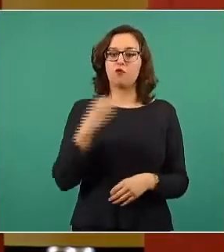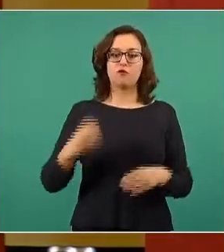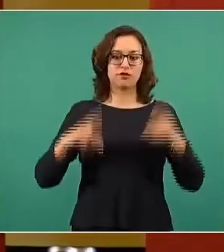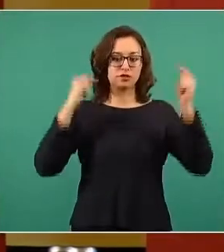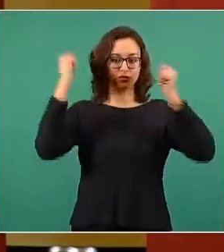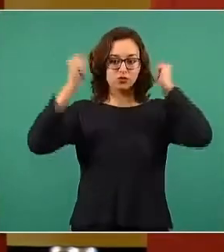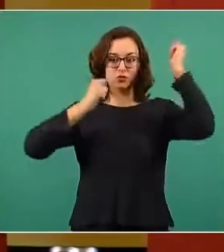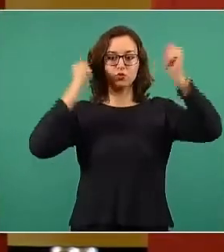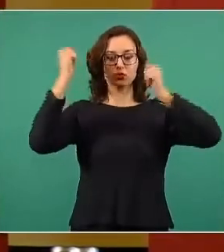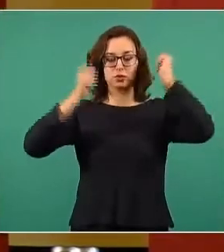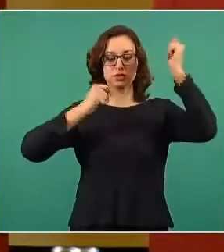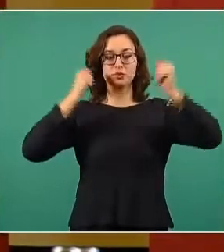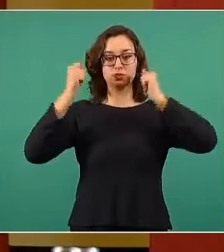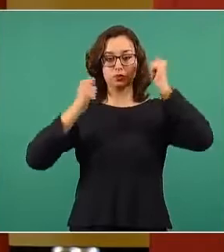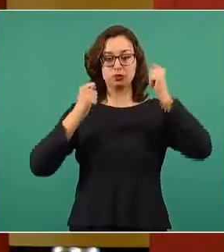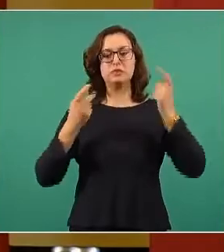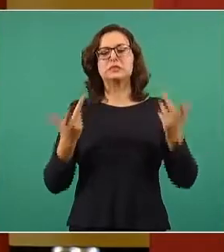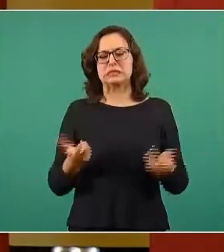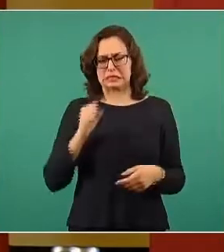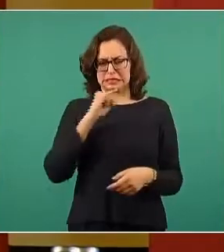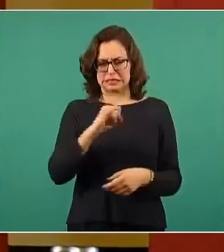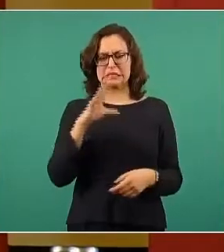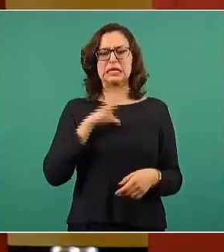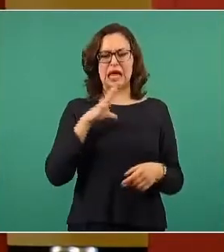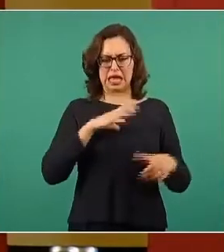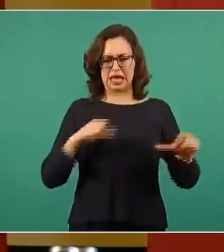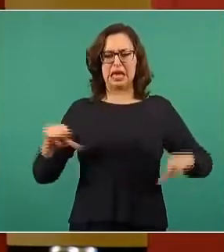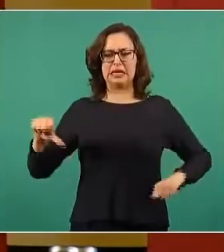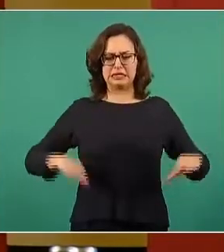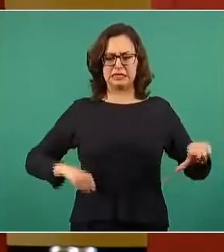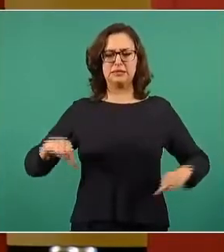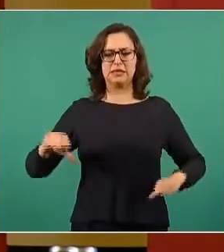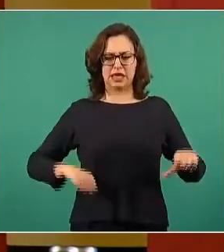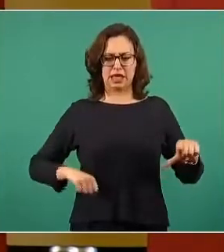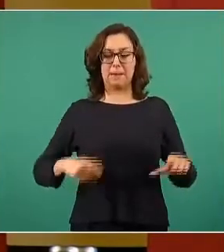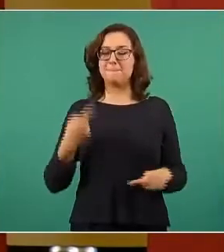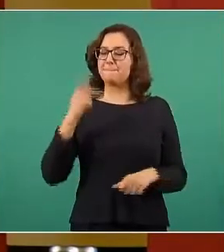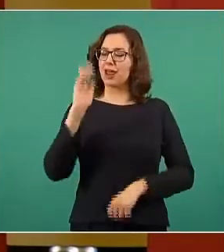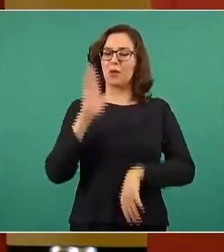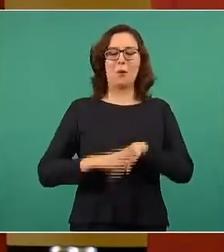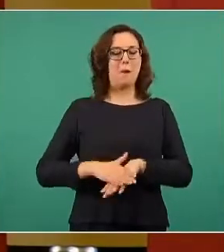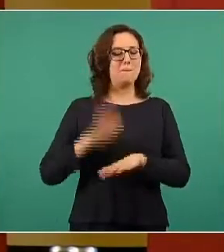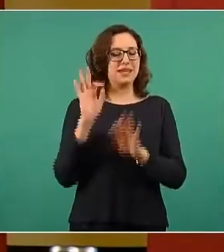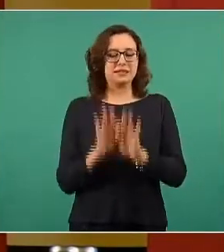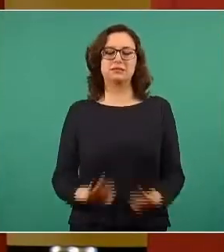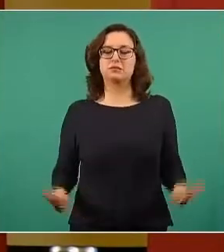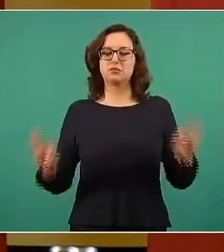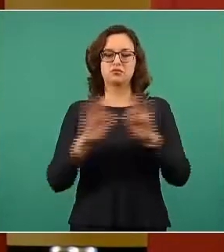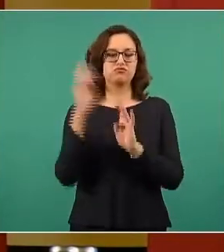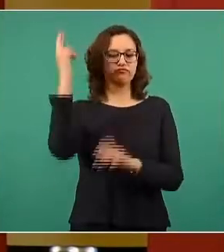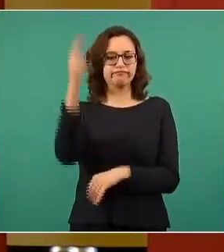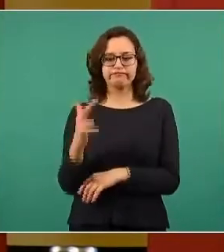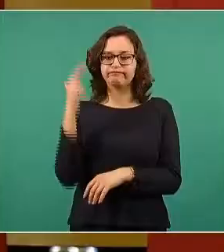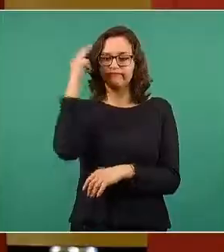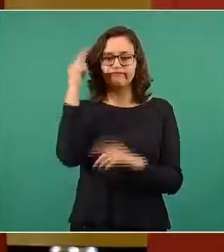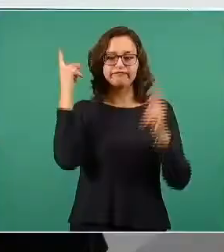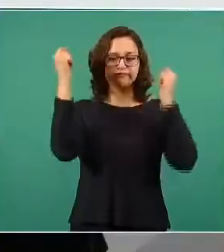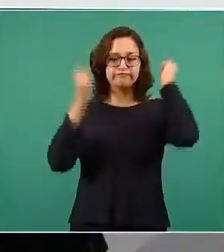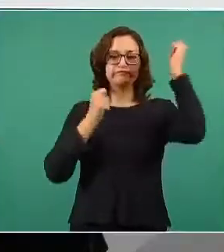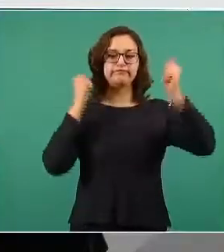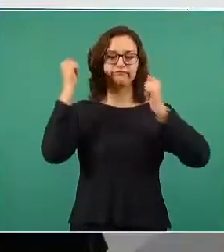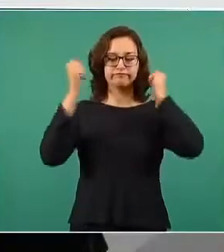fundamentalmente del turismo. Existen otras actividades económicas, pero con mucho el turismo es la actividad económica